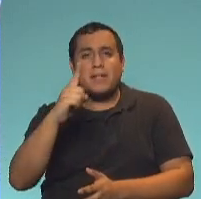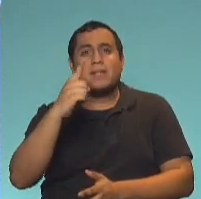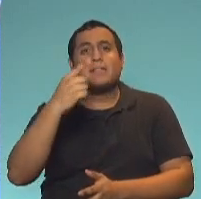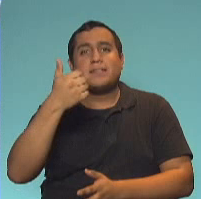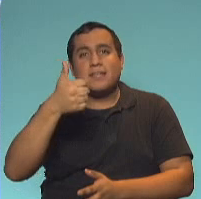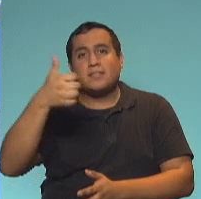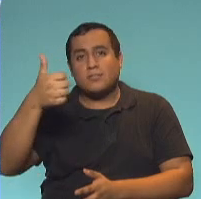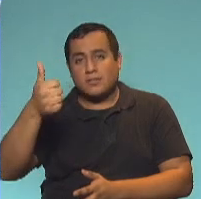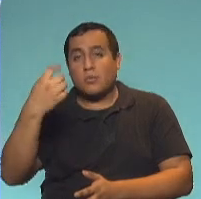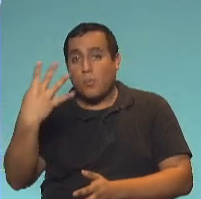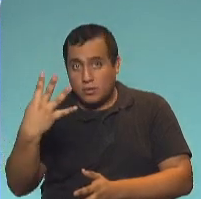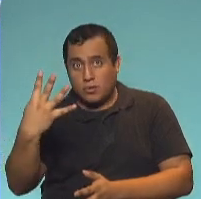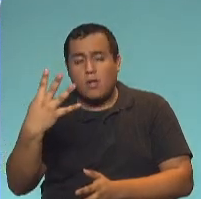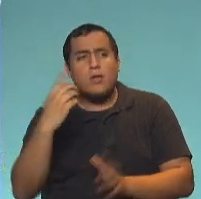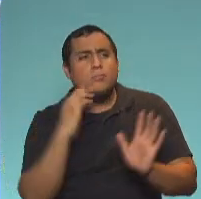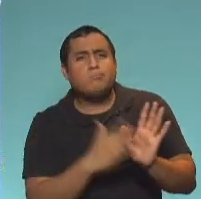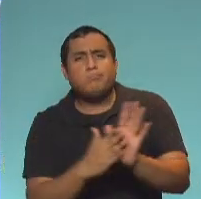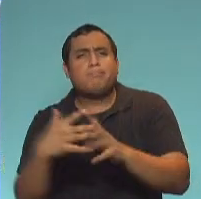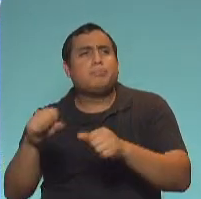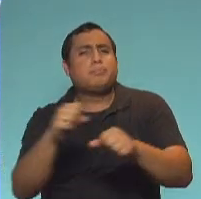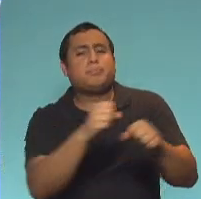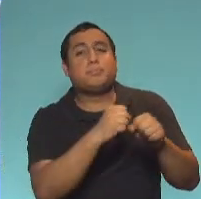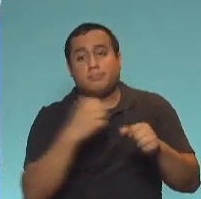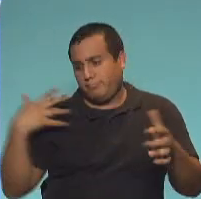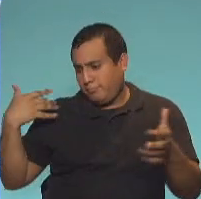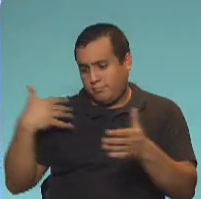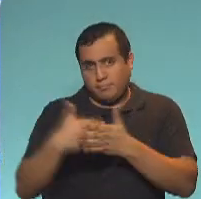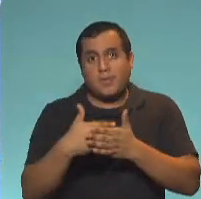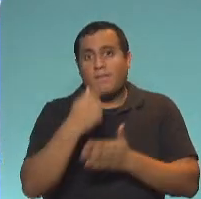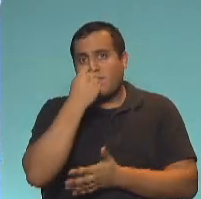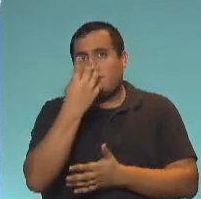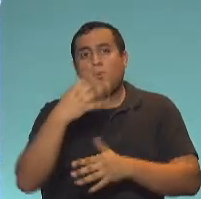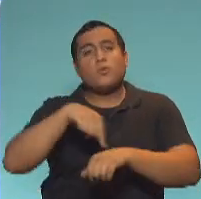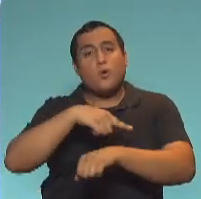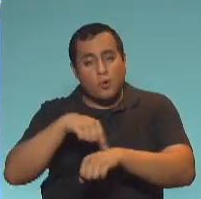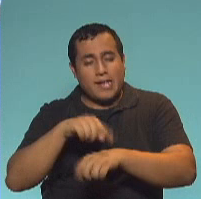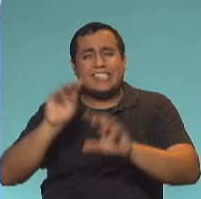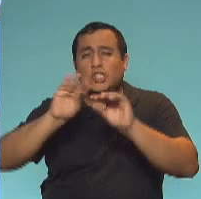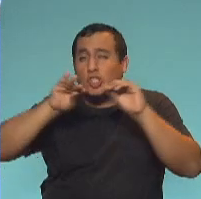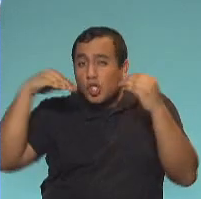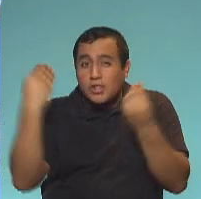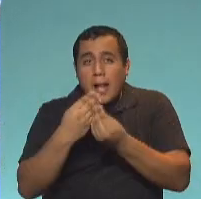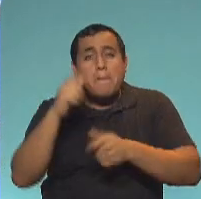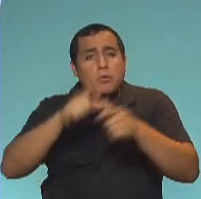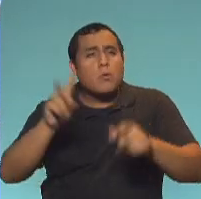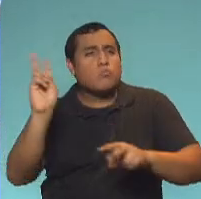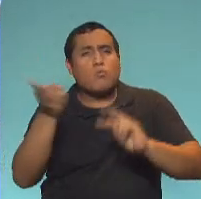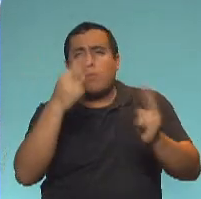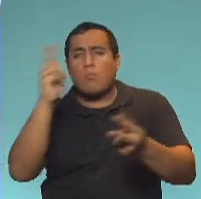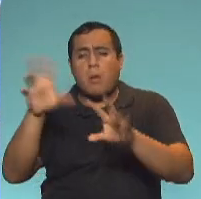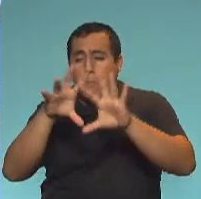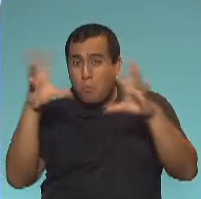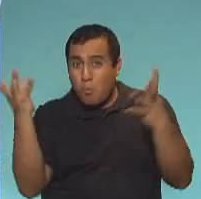casos se han diagnosticado en las últimas 24 horas y hay una cantidad total de personas fallecidas en el